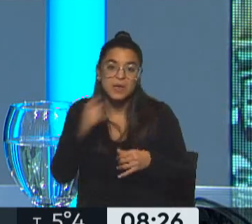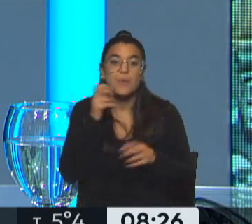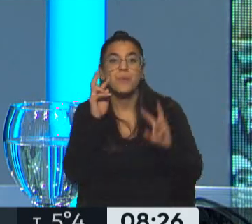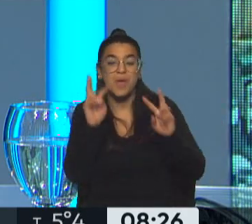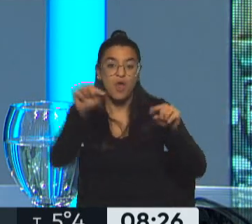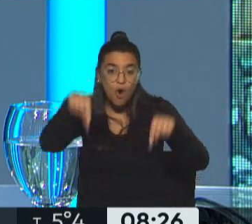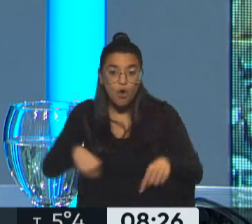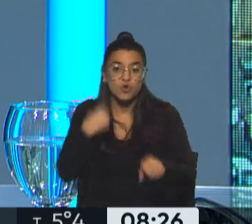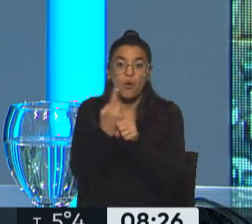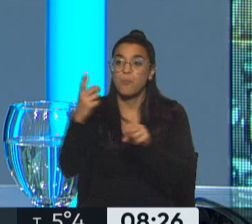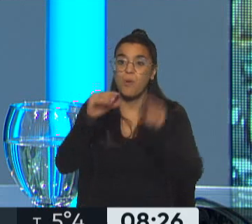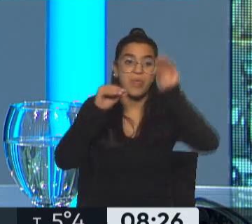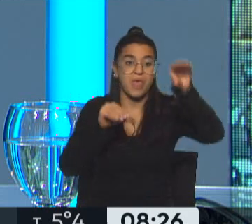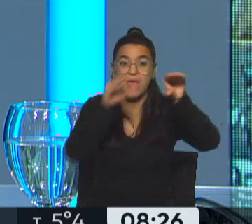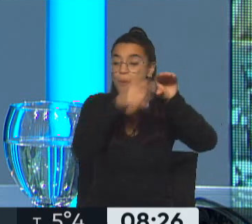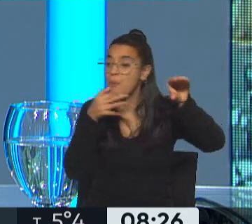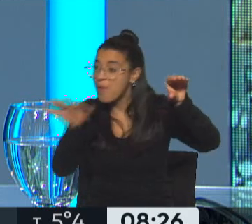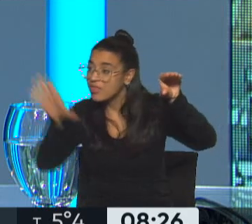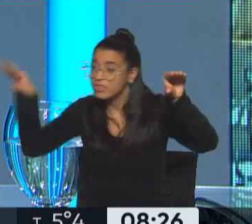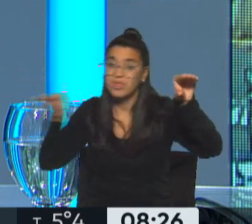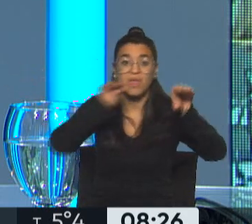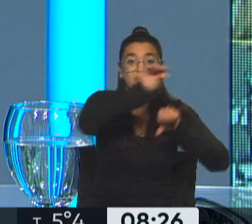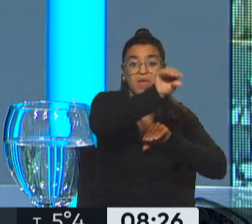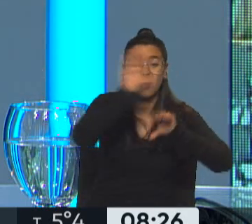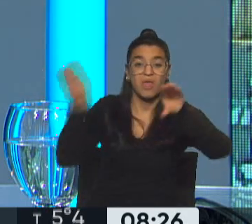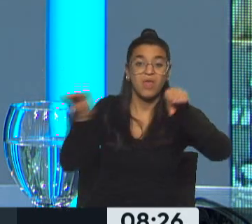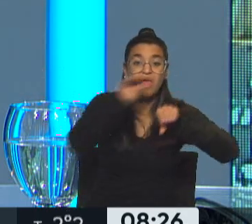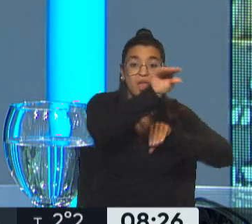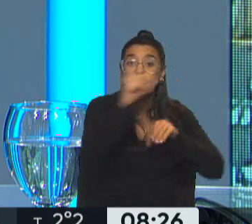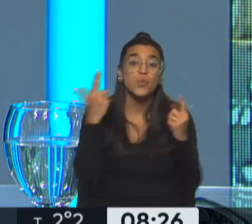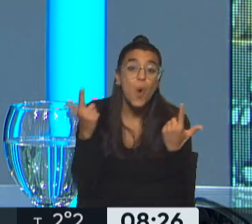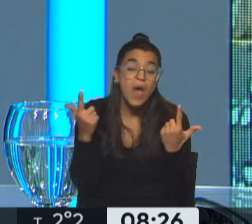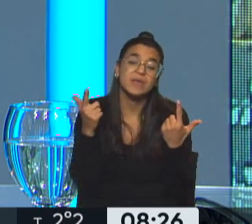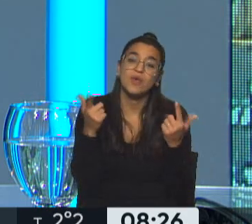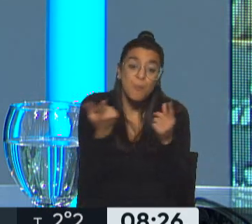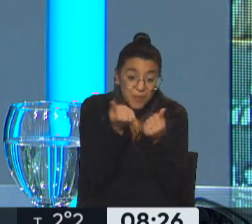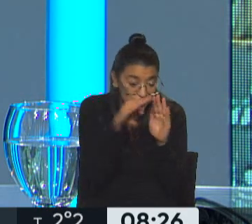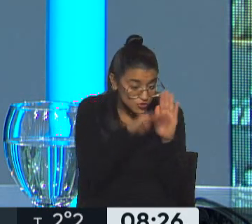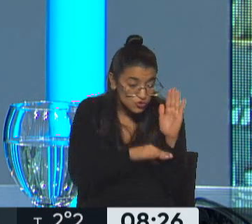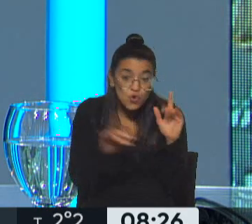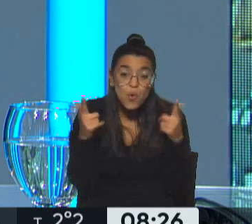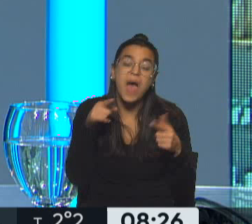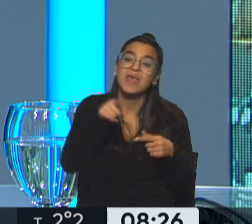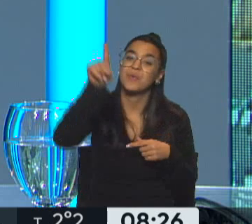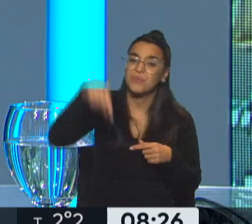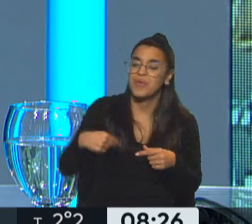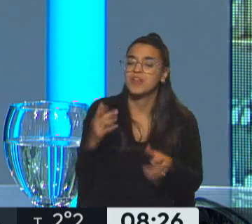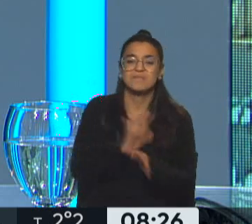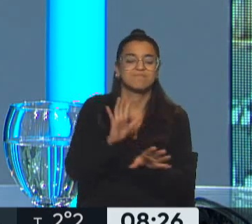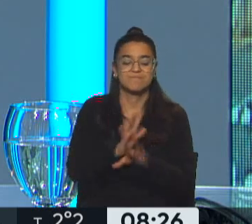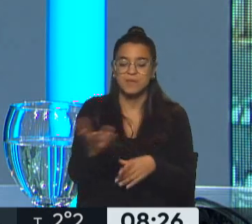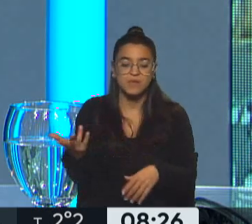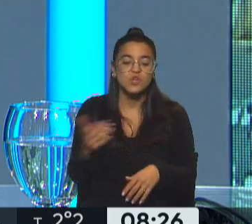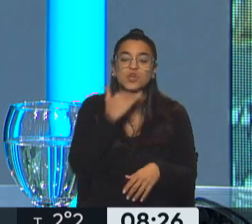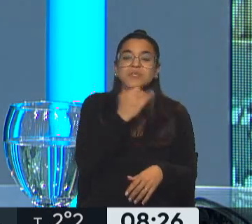ver hoy que no puede reponer la mercadería o no hay precios de referencia ante esta situación, es lo que hace justamente de que no genere de